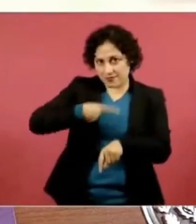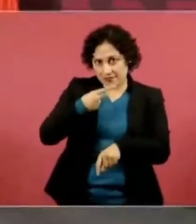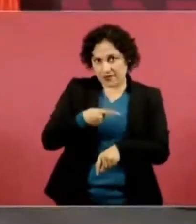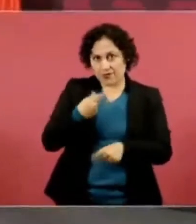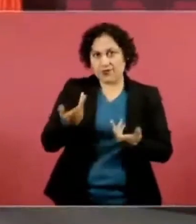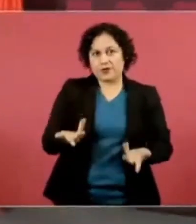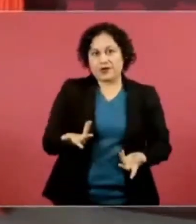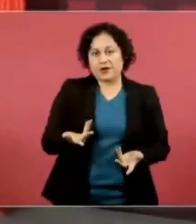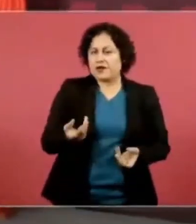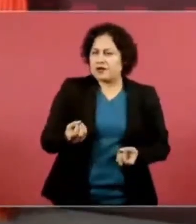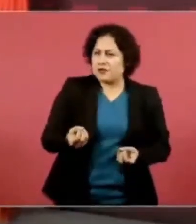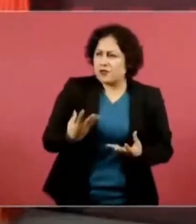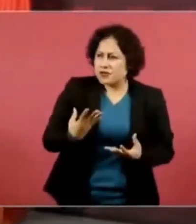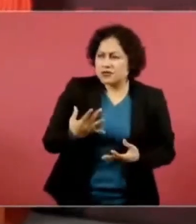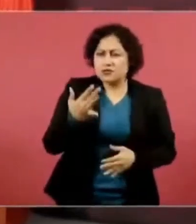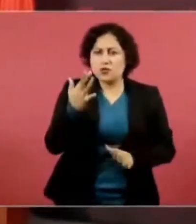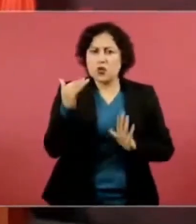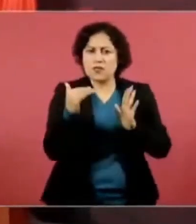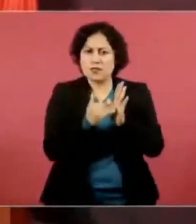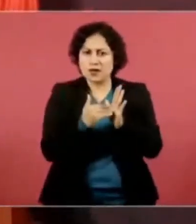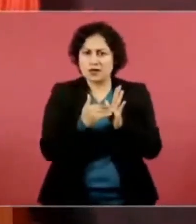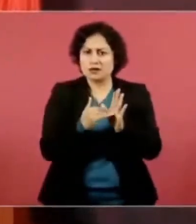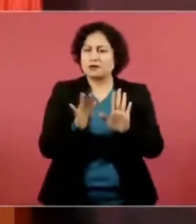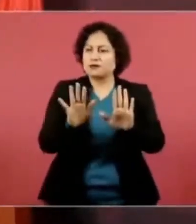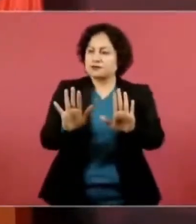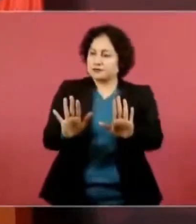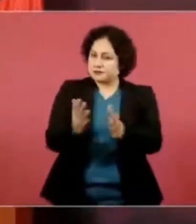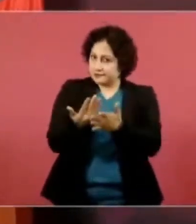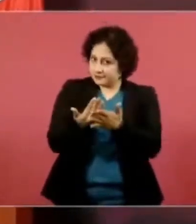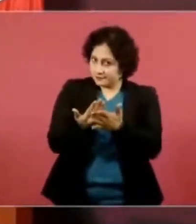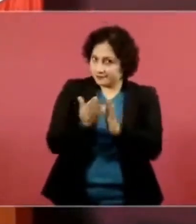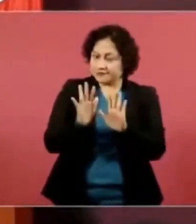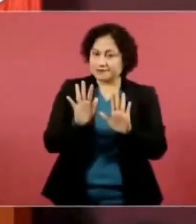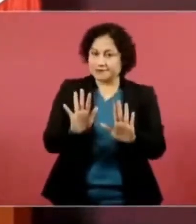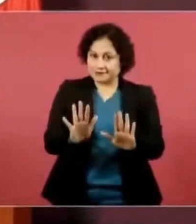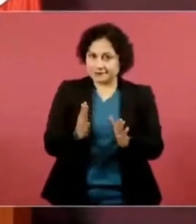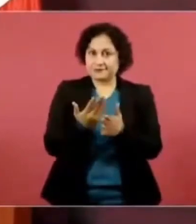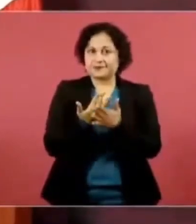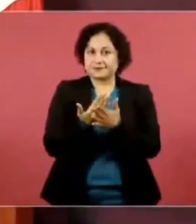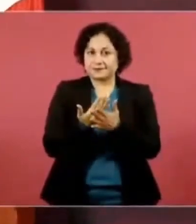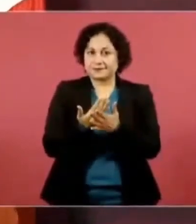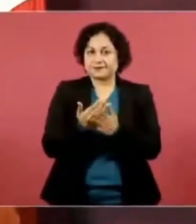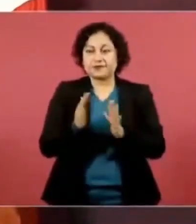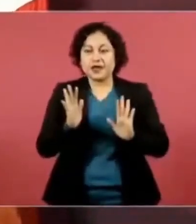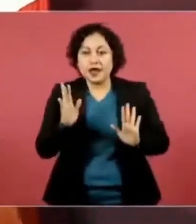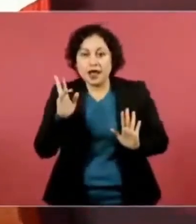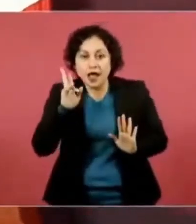50.000. O sea, déjanos ver. Si son 50.000.